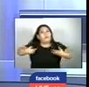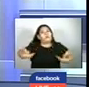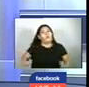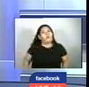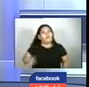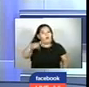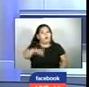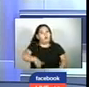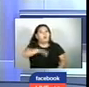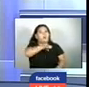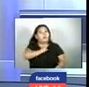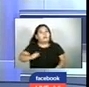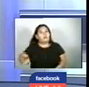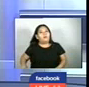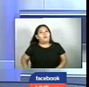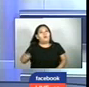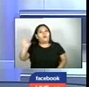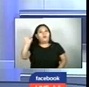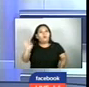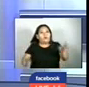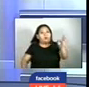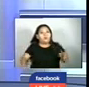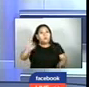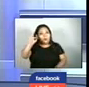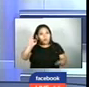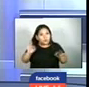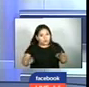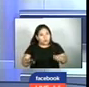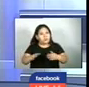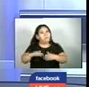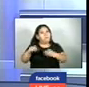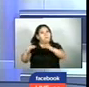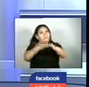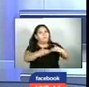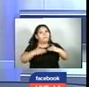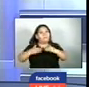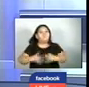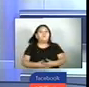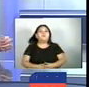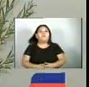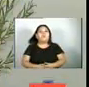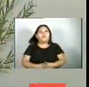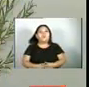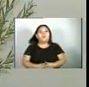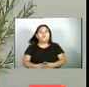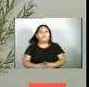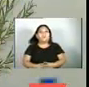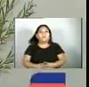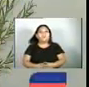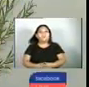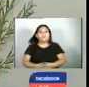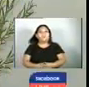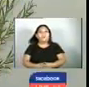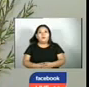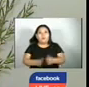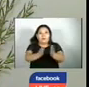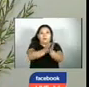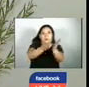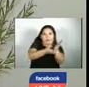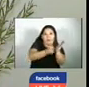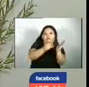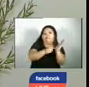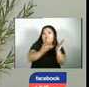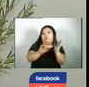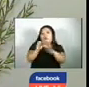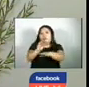en El Salvador es la justicia transnacional. Con recomendaciones en materia de proceso